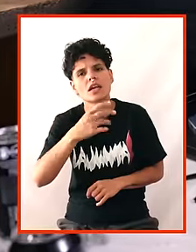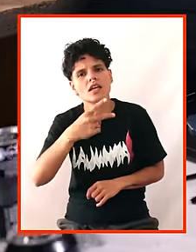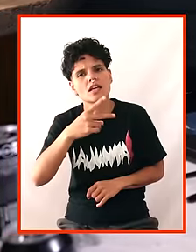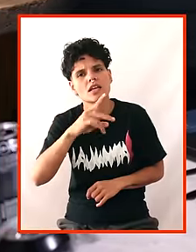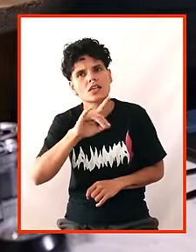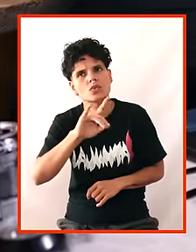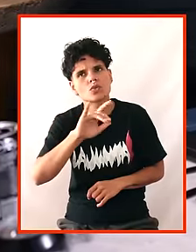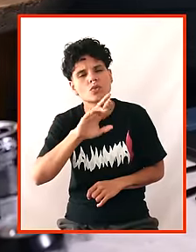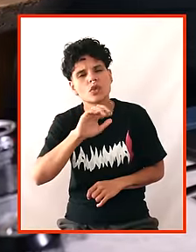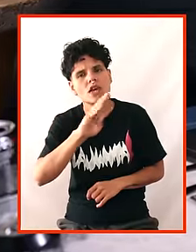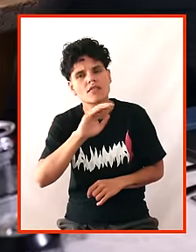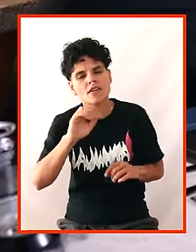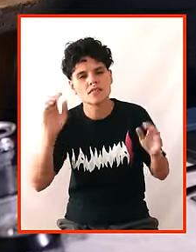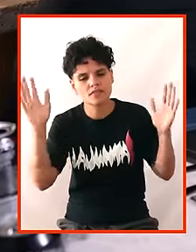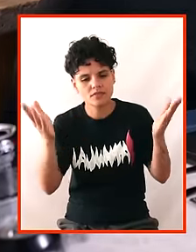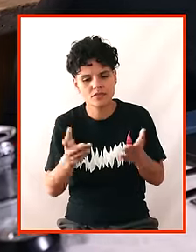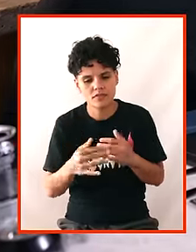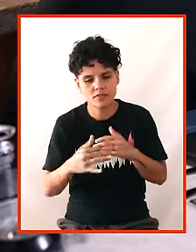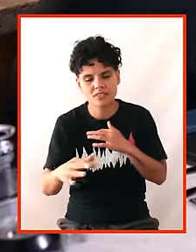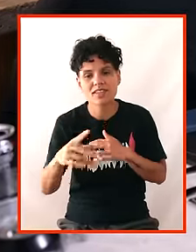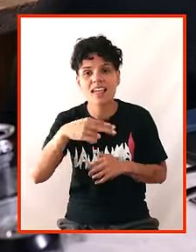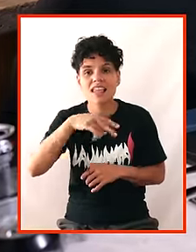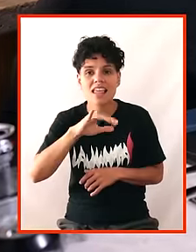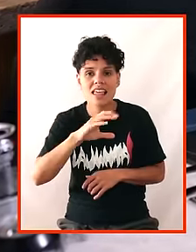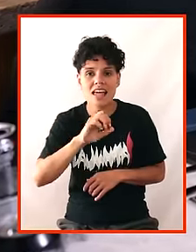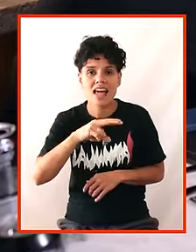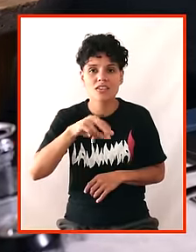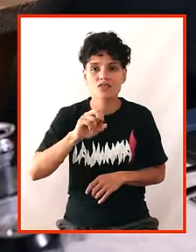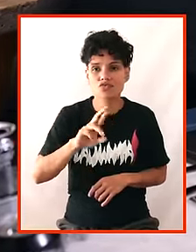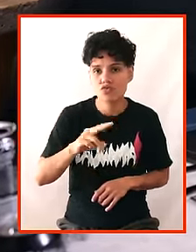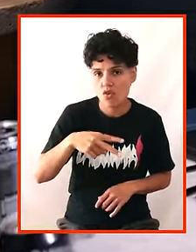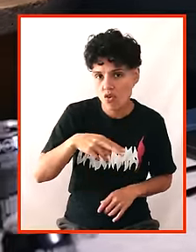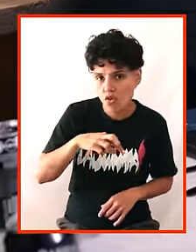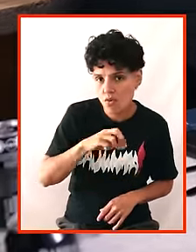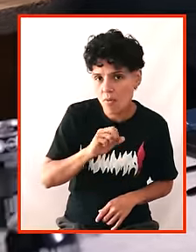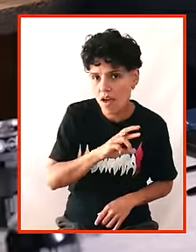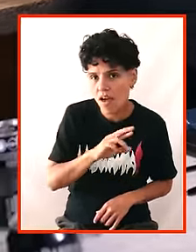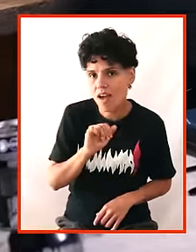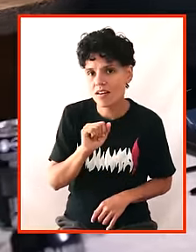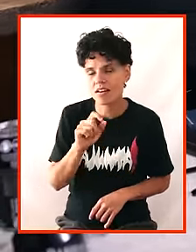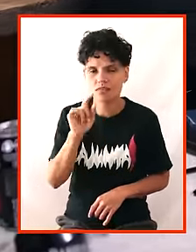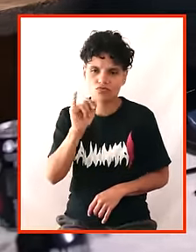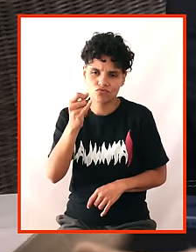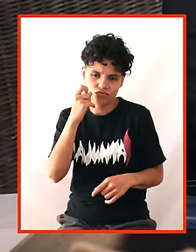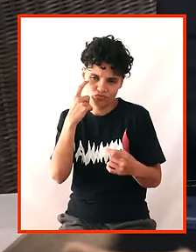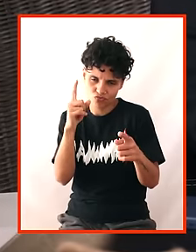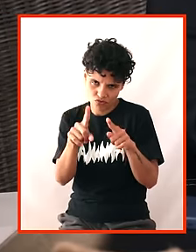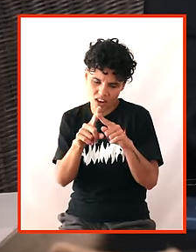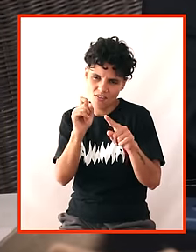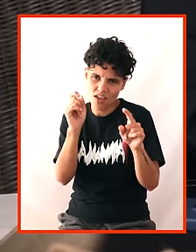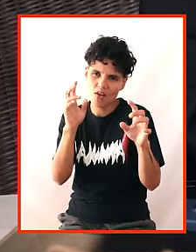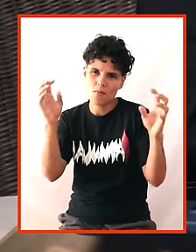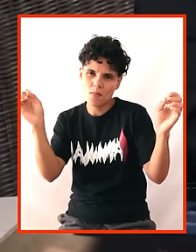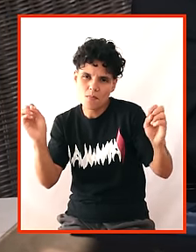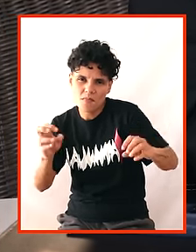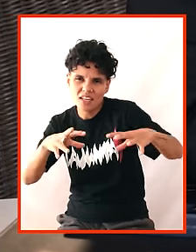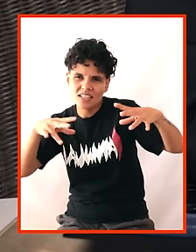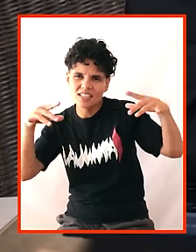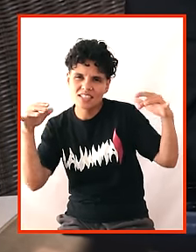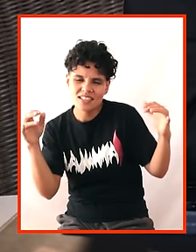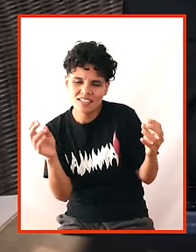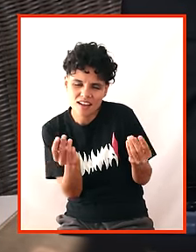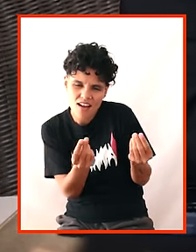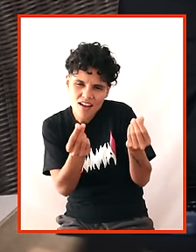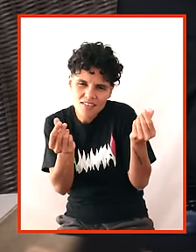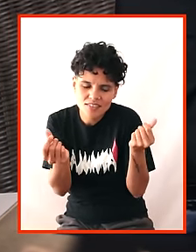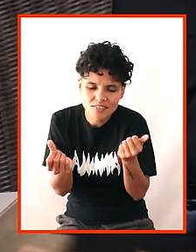de Nicanor Parra. De Nicanor Parra, estaba toda, tenía toda la también. Sí, la, no, tenía la mística. Tenía sí. La mística, sí. Está... Y lo grabamos con Pancho Strauss. Que